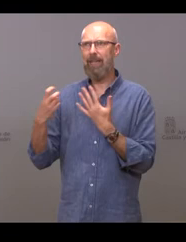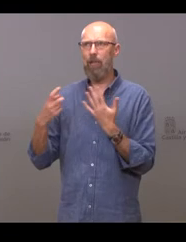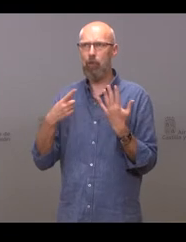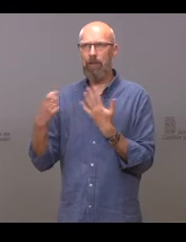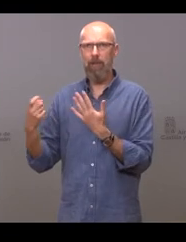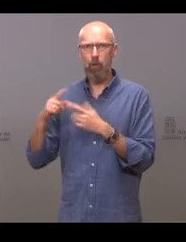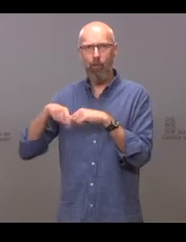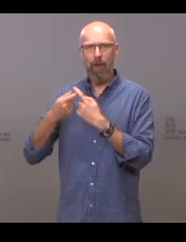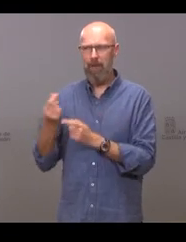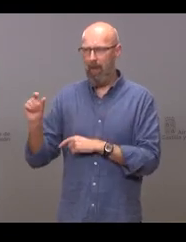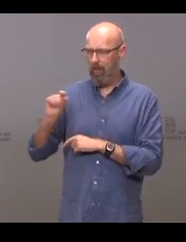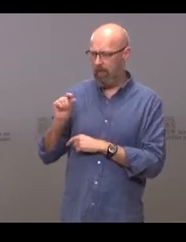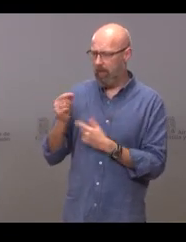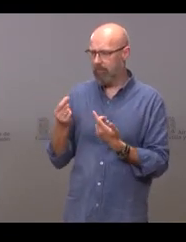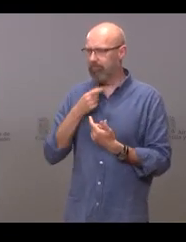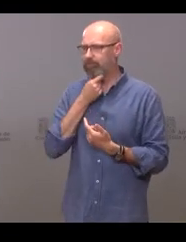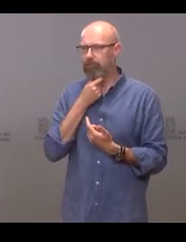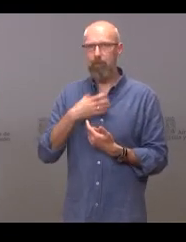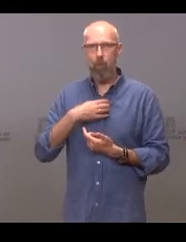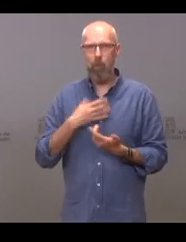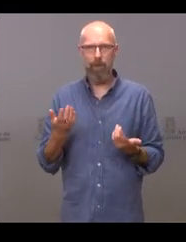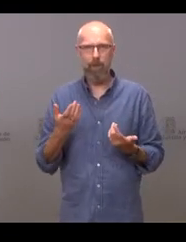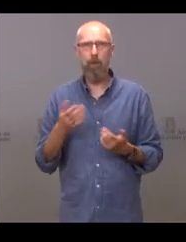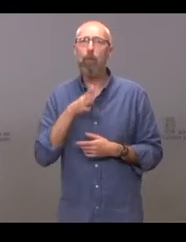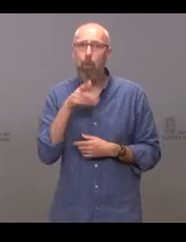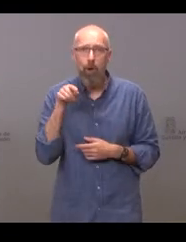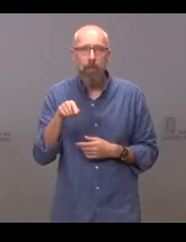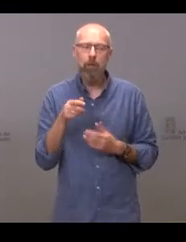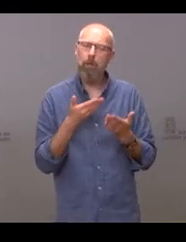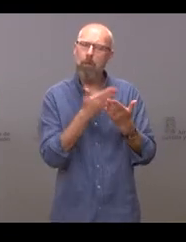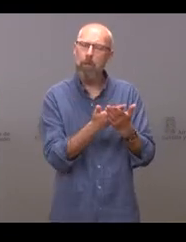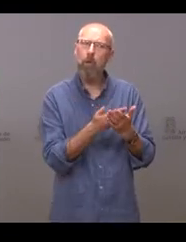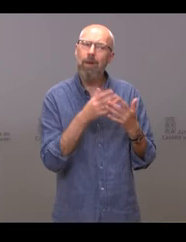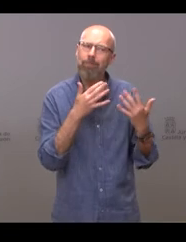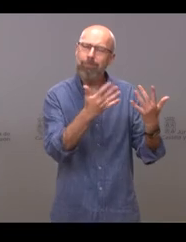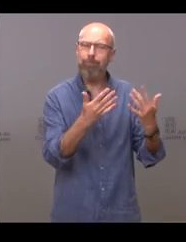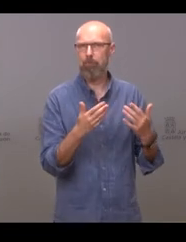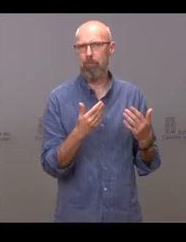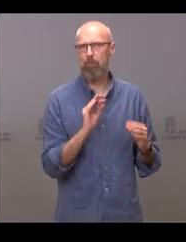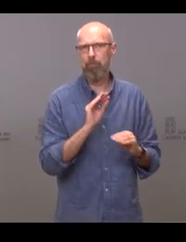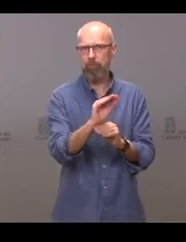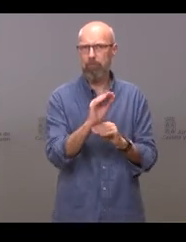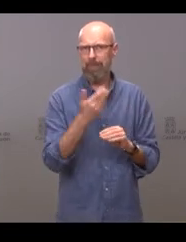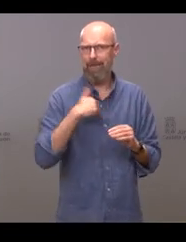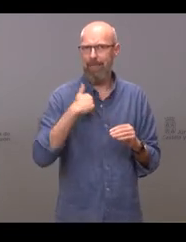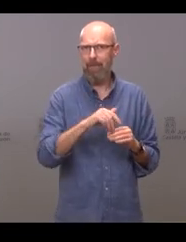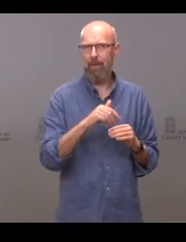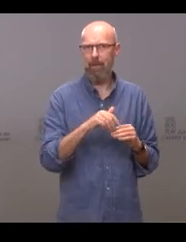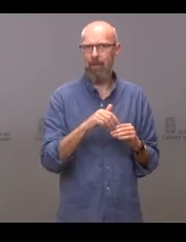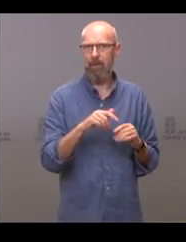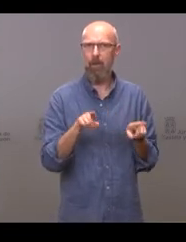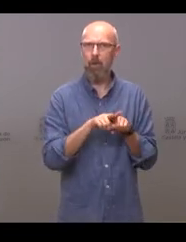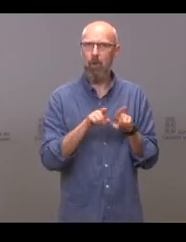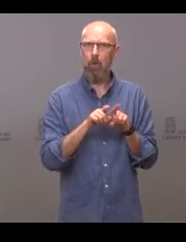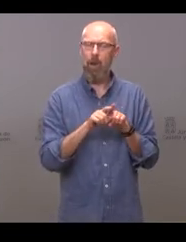que con eso es insoportable entonces pedimos que esta vez se acelere lo máximo posible para no volver a caer en